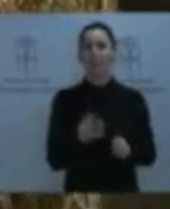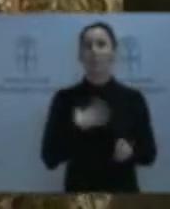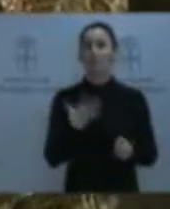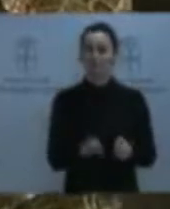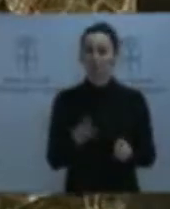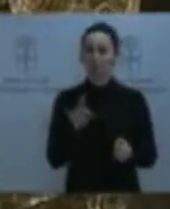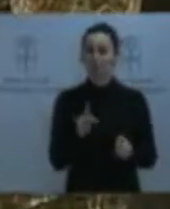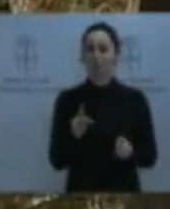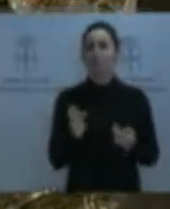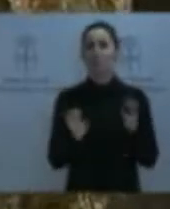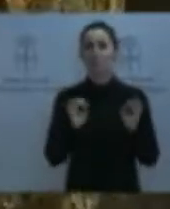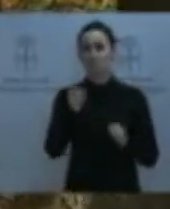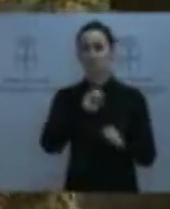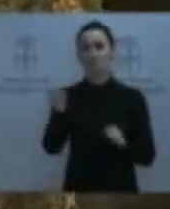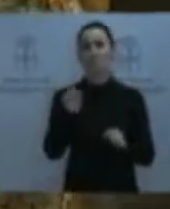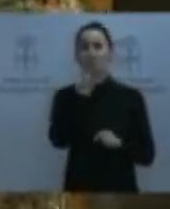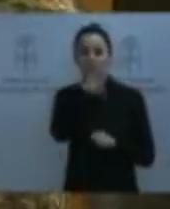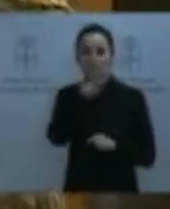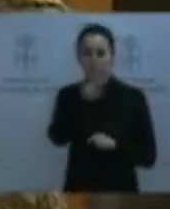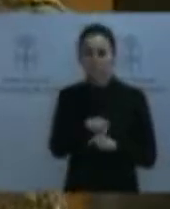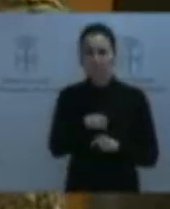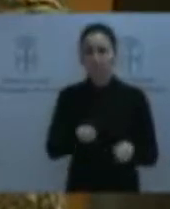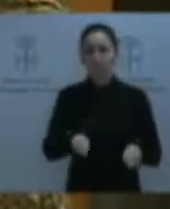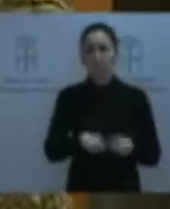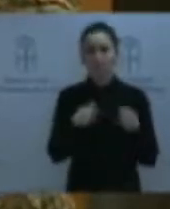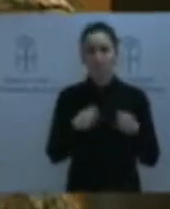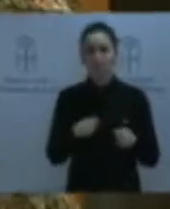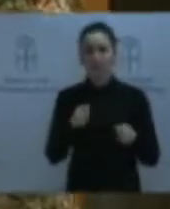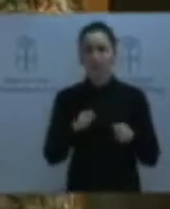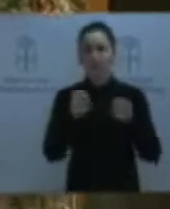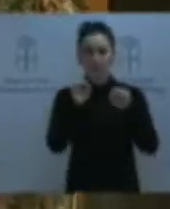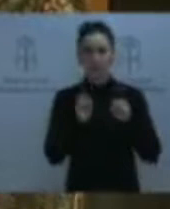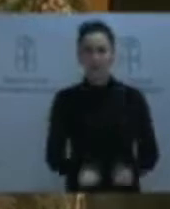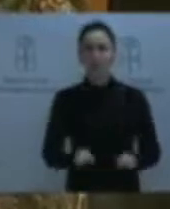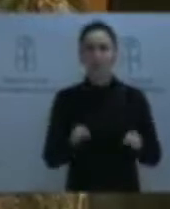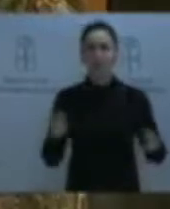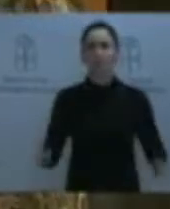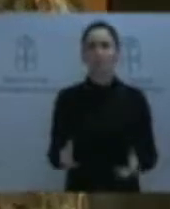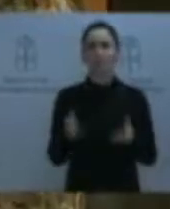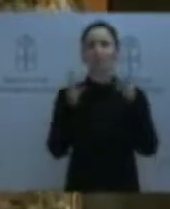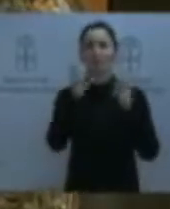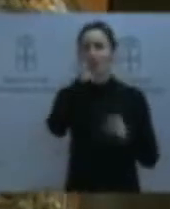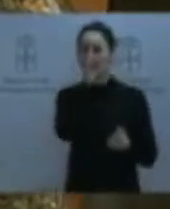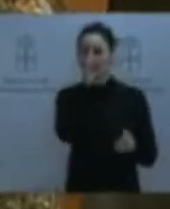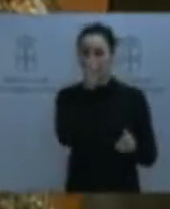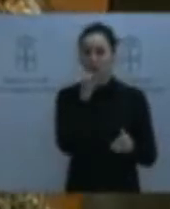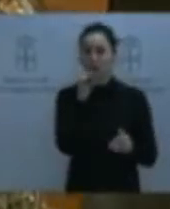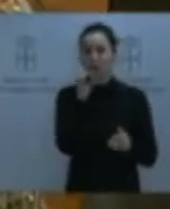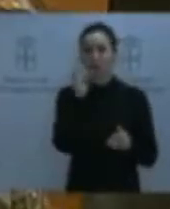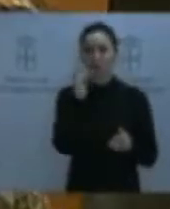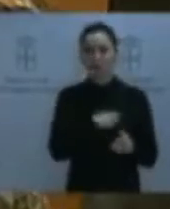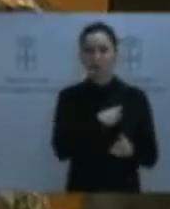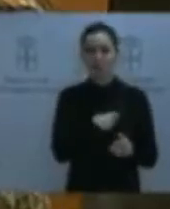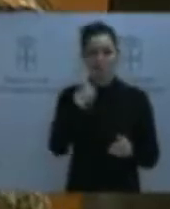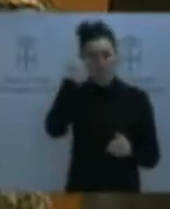cadena Alimerca han impulsado la venta de lechazos criados en los picos de Europa bajo la marca de garantía Prodiversidad. La difusión de la